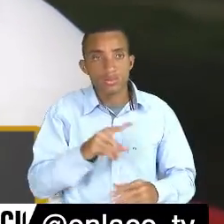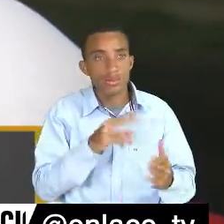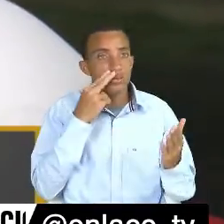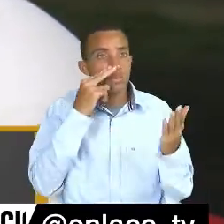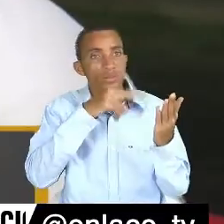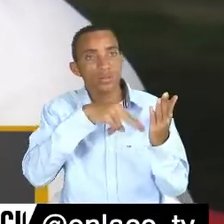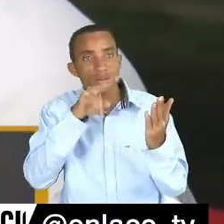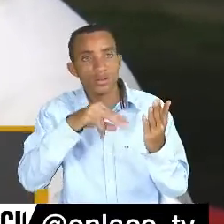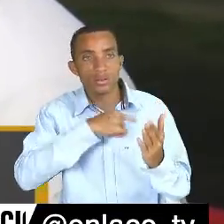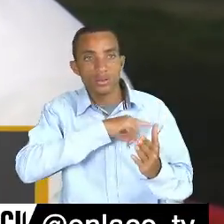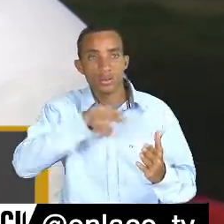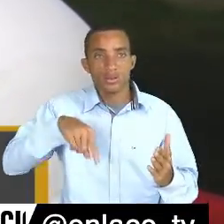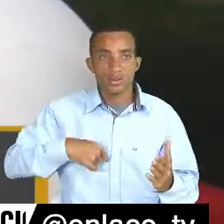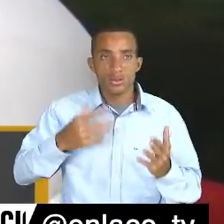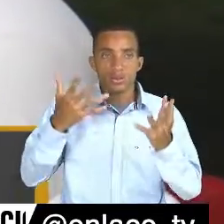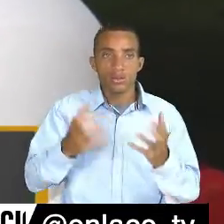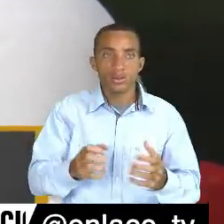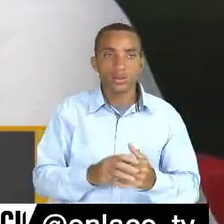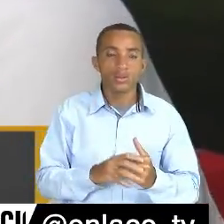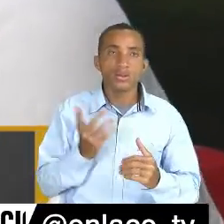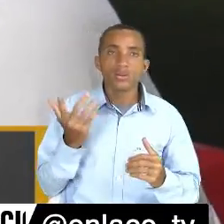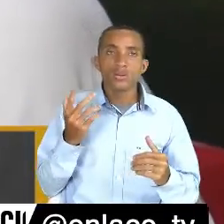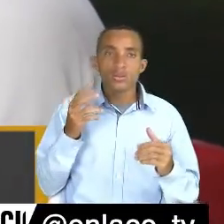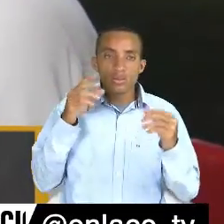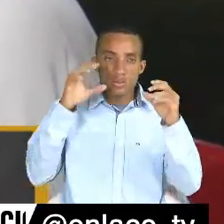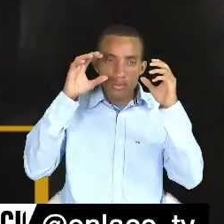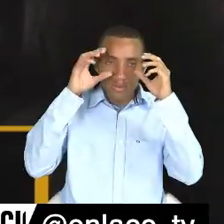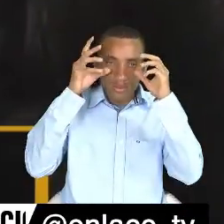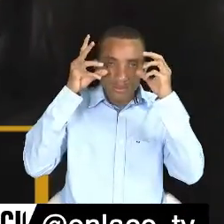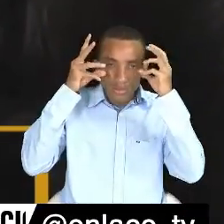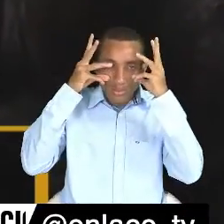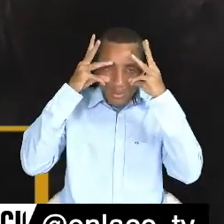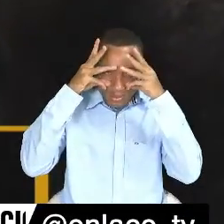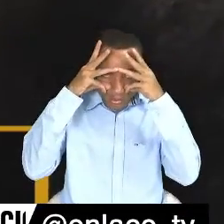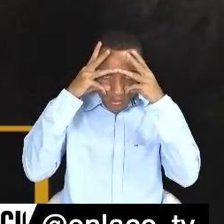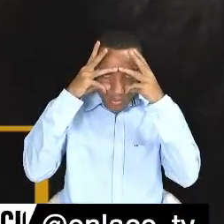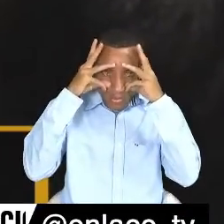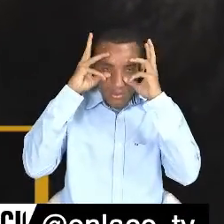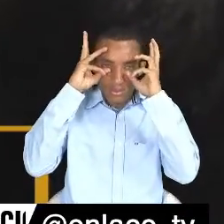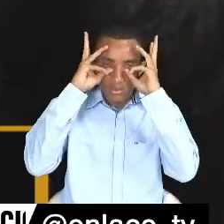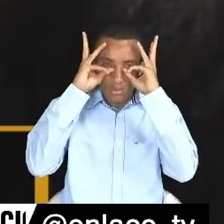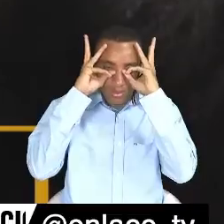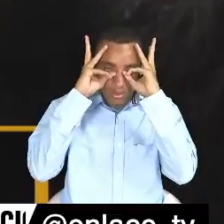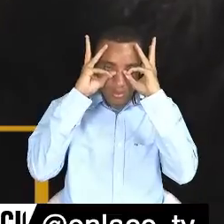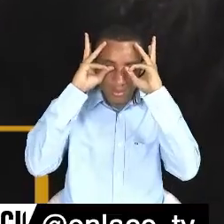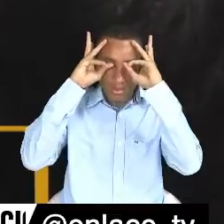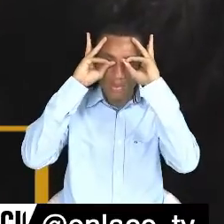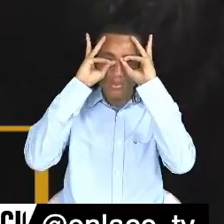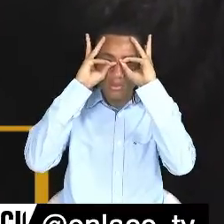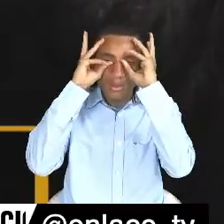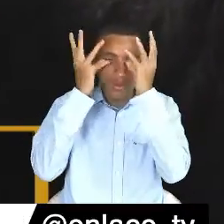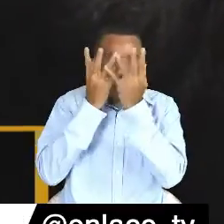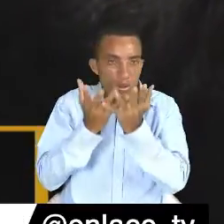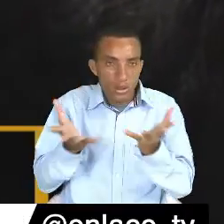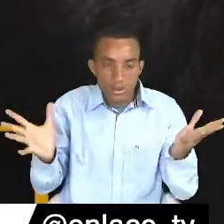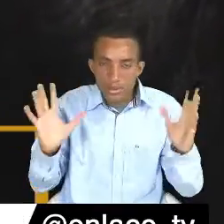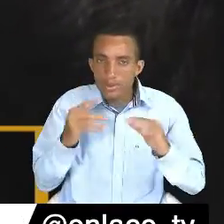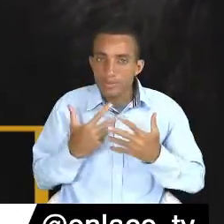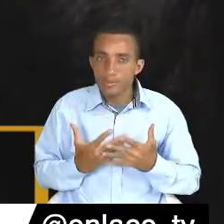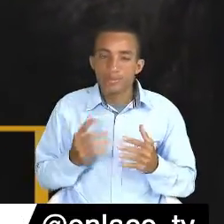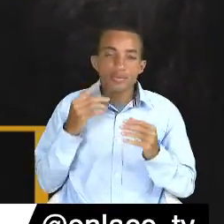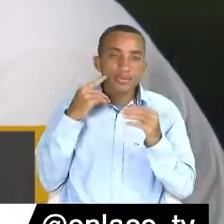dicen nosotros, no, queremos un Batman, queremos una mariposa, queremos una mafalda. Lo que ellos digan, nosotros lo hacemos con mucho cariño. ¿Las niñas qué